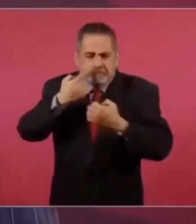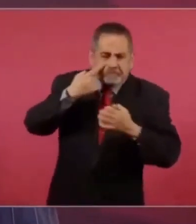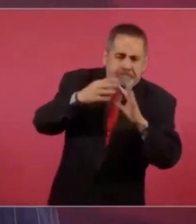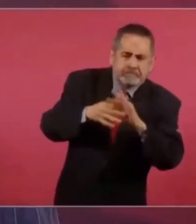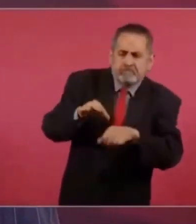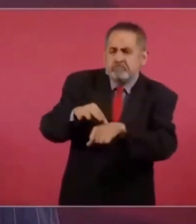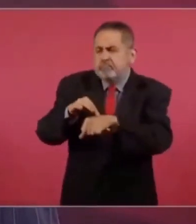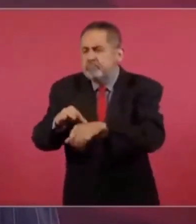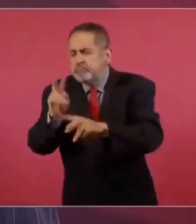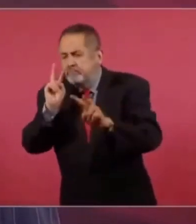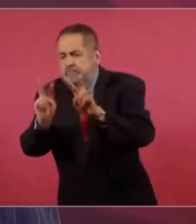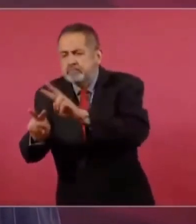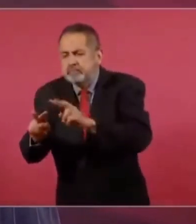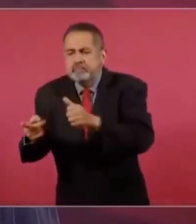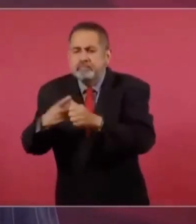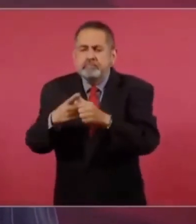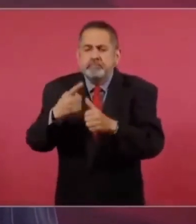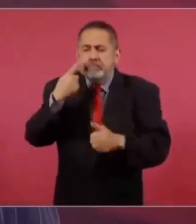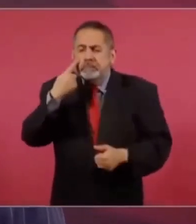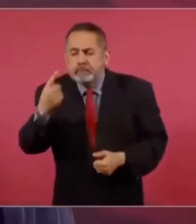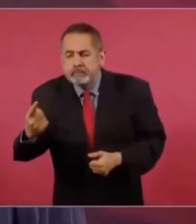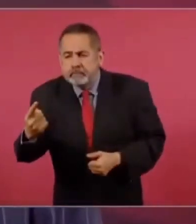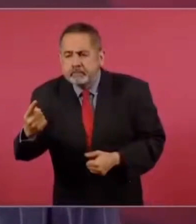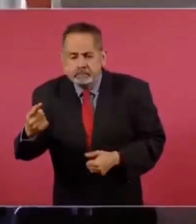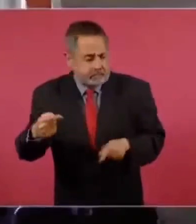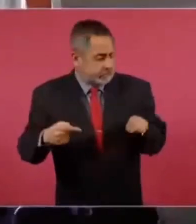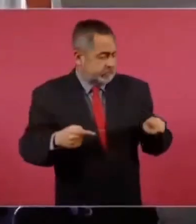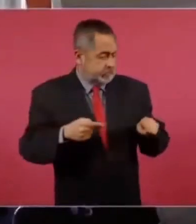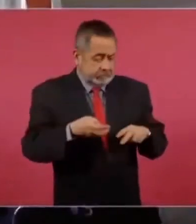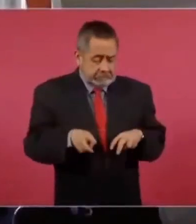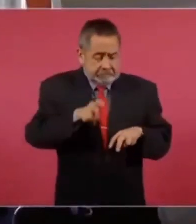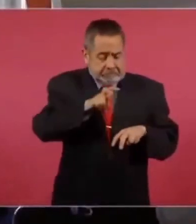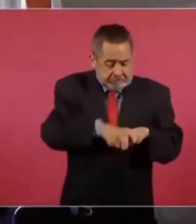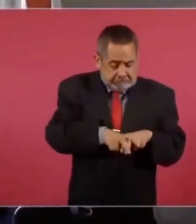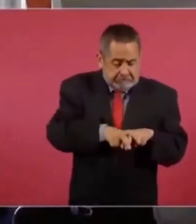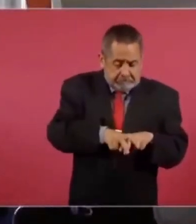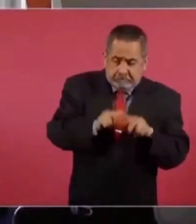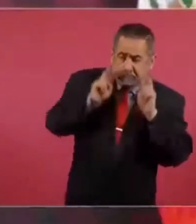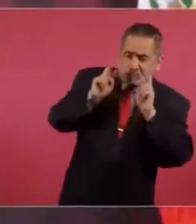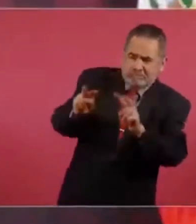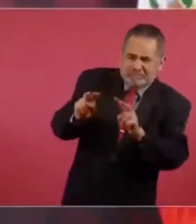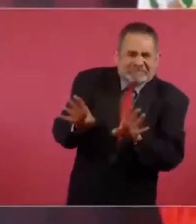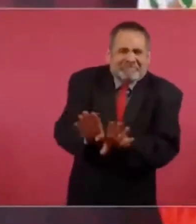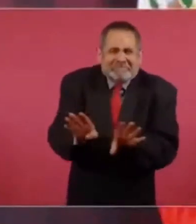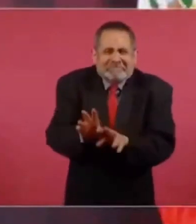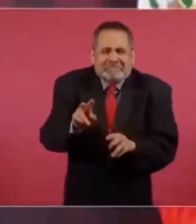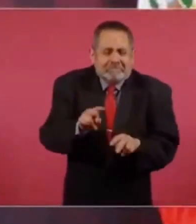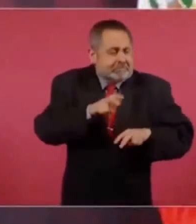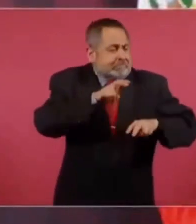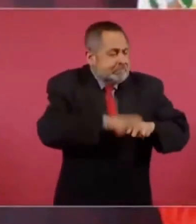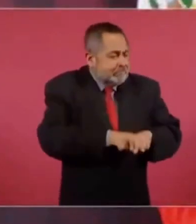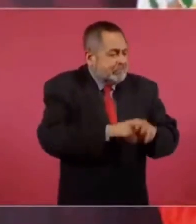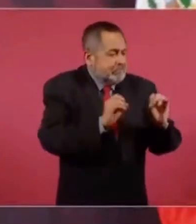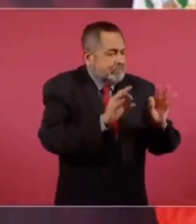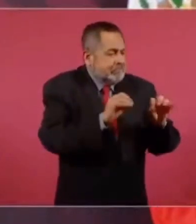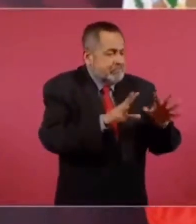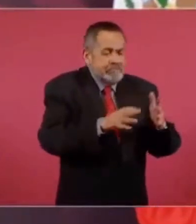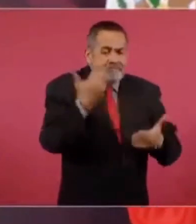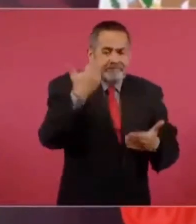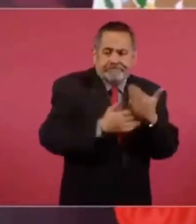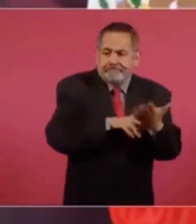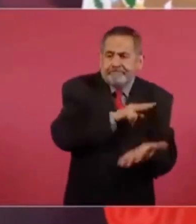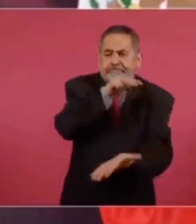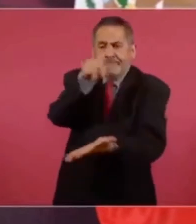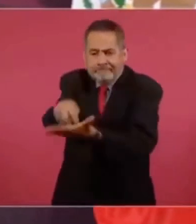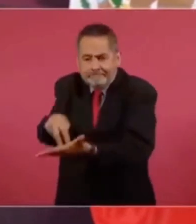y se la pasaban haciendo análisis de la realidad. Pero